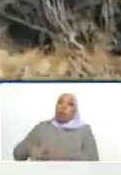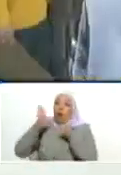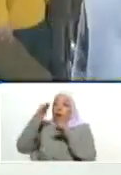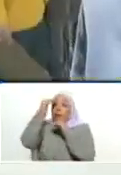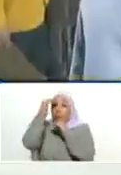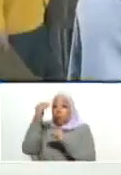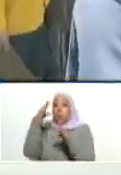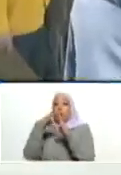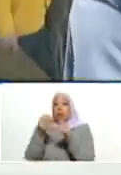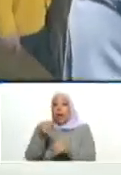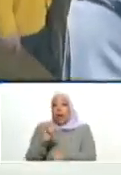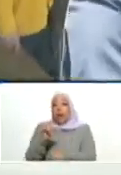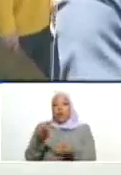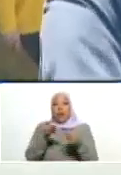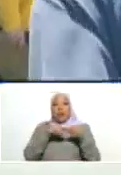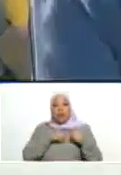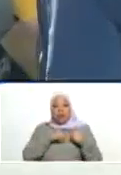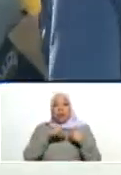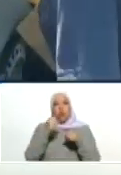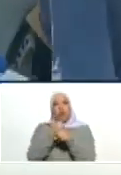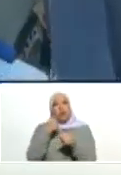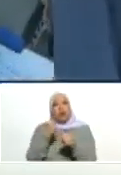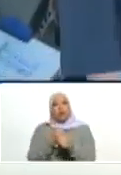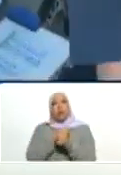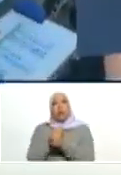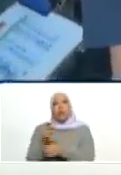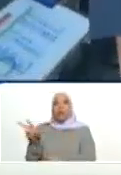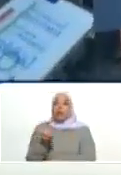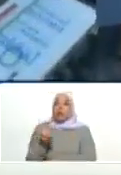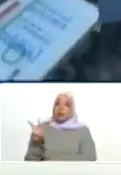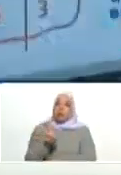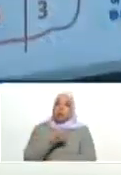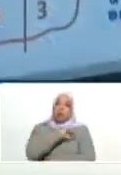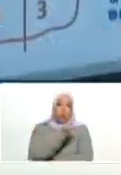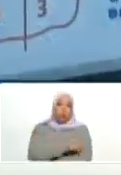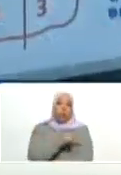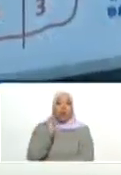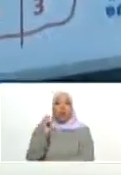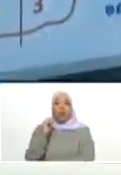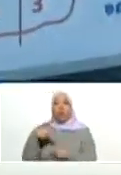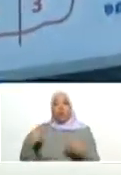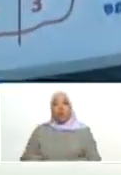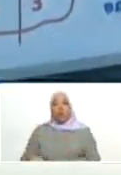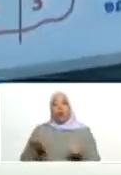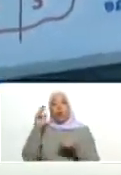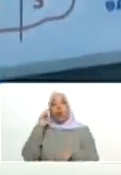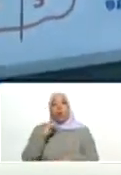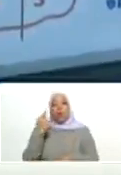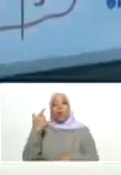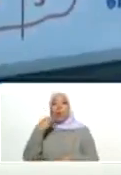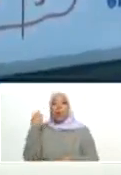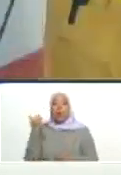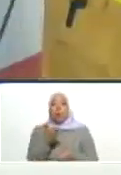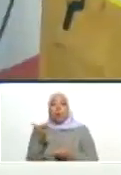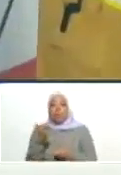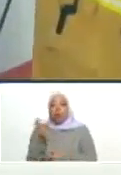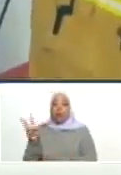atenciones y el reconocimiento y el cariño que le ha dado a la Fuerza de Tarea Humanitaria Simón Bolívar de los bomberos